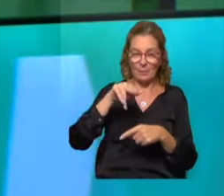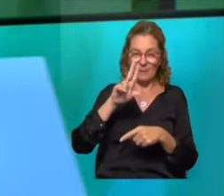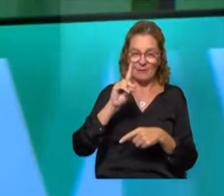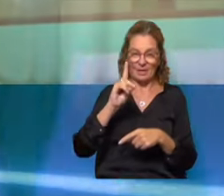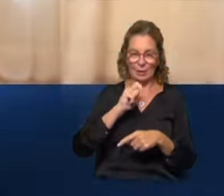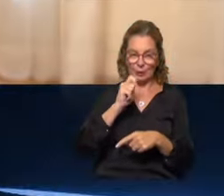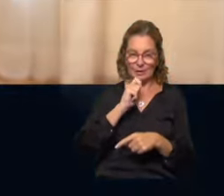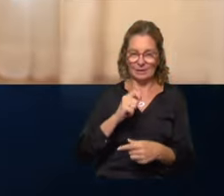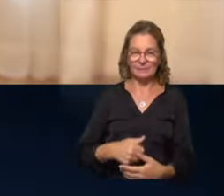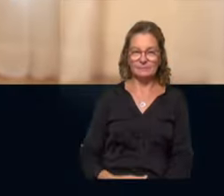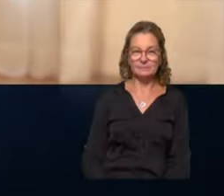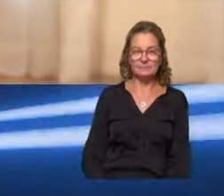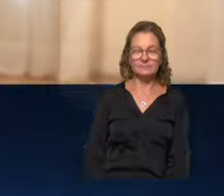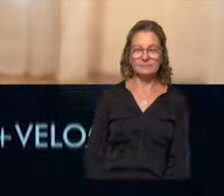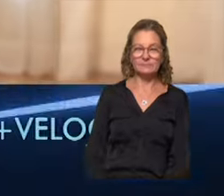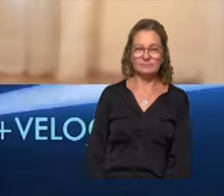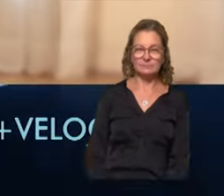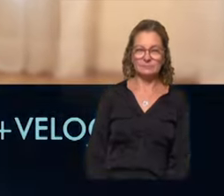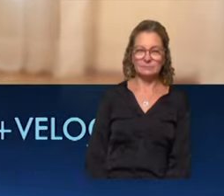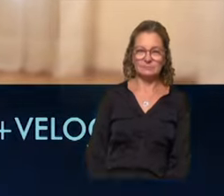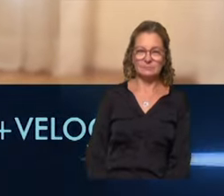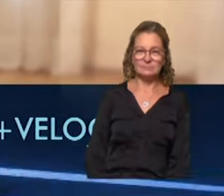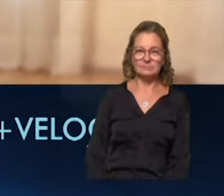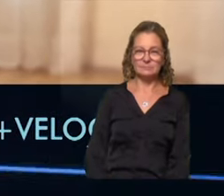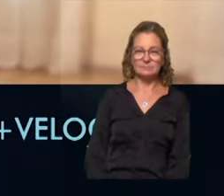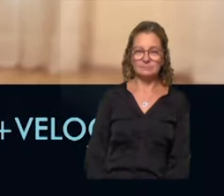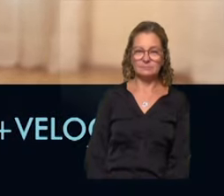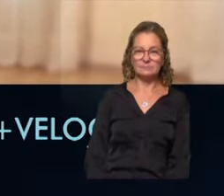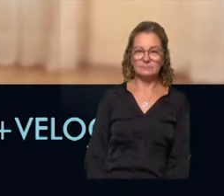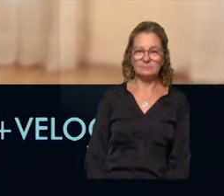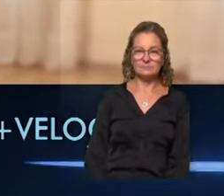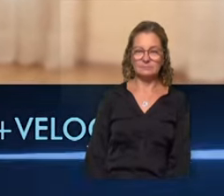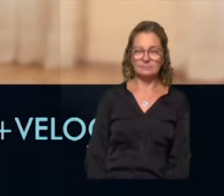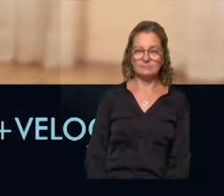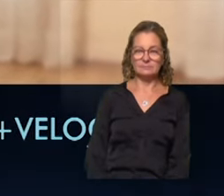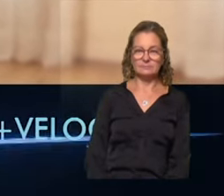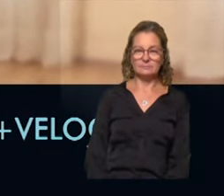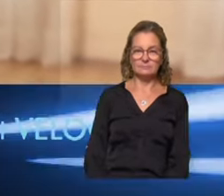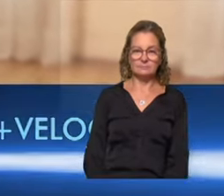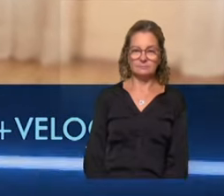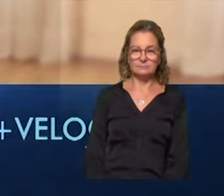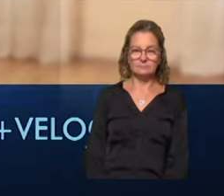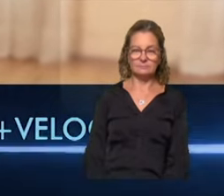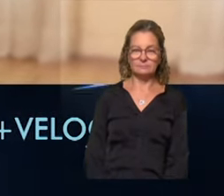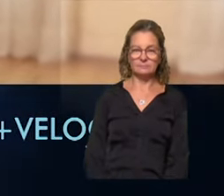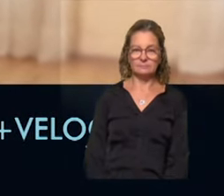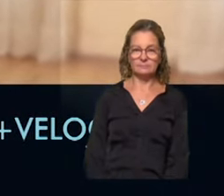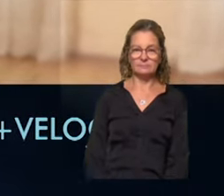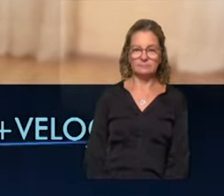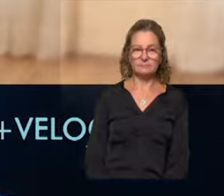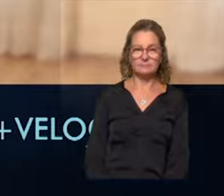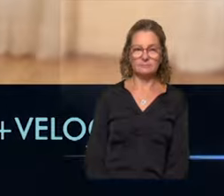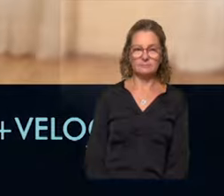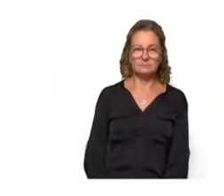Noticias. Presenta Antel Empresas. ¿Tenés Antel? Tenés un socio para hacer crecer tu